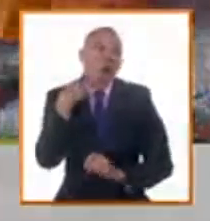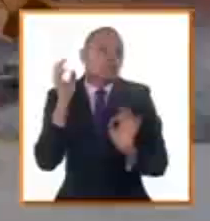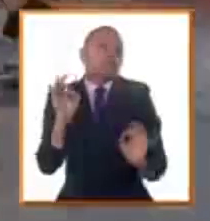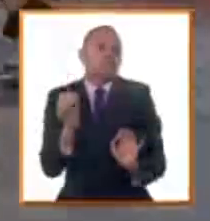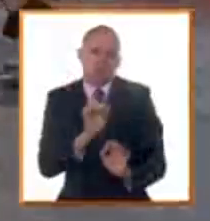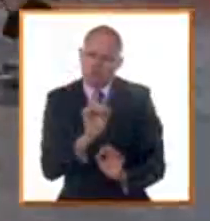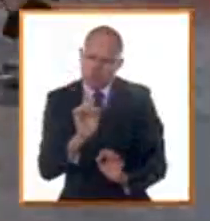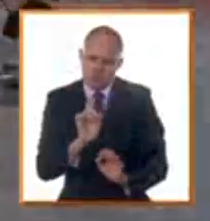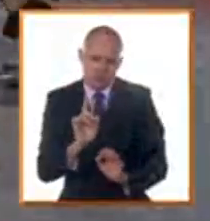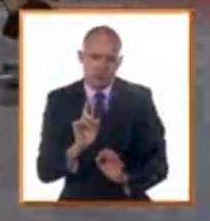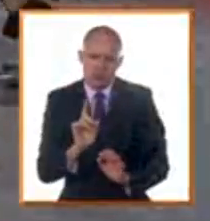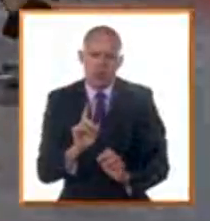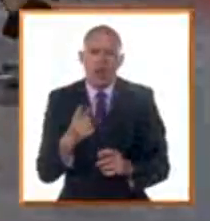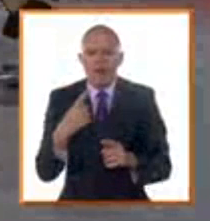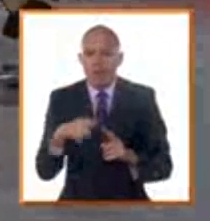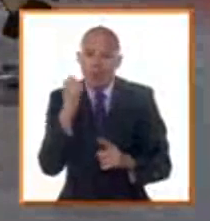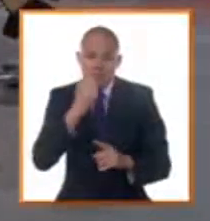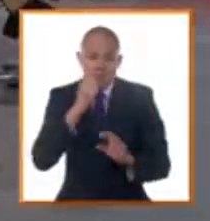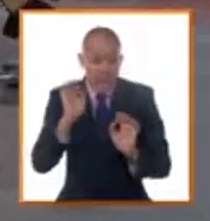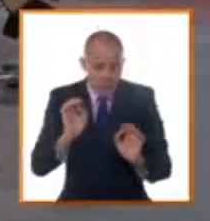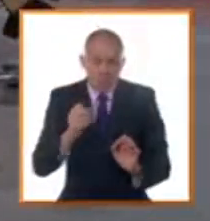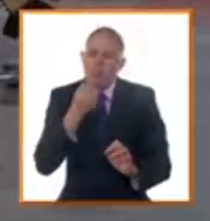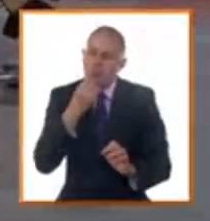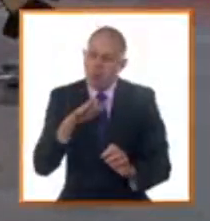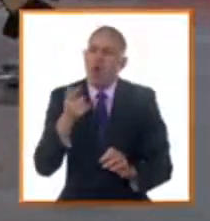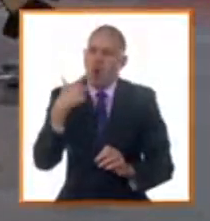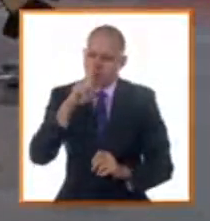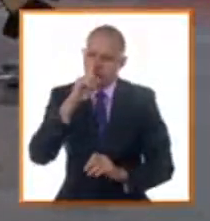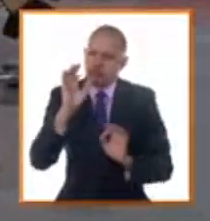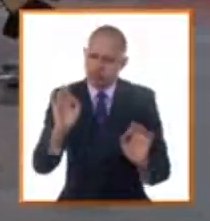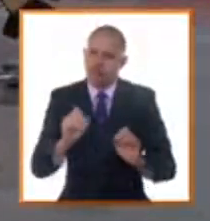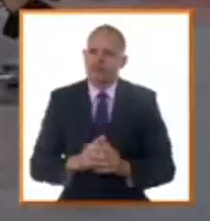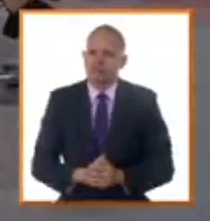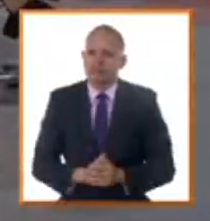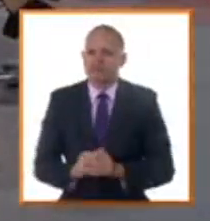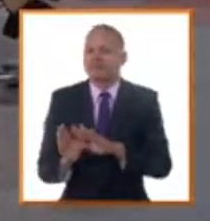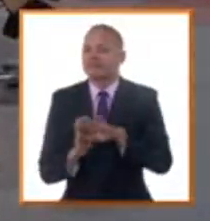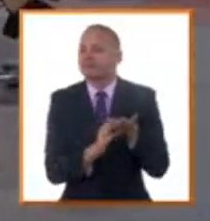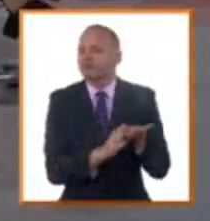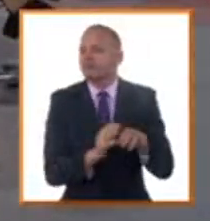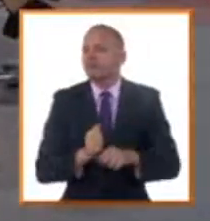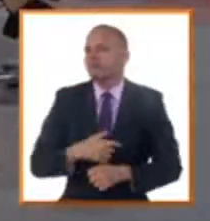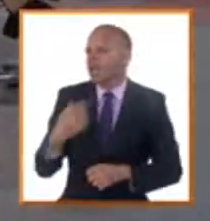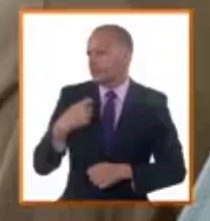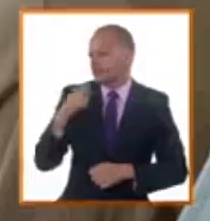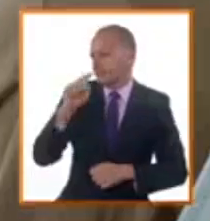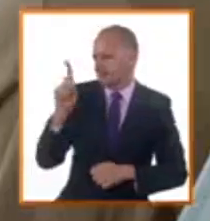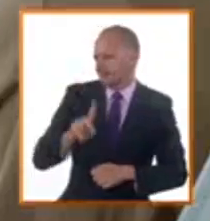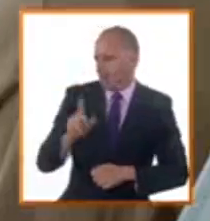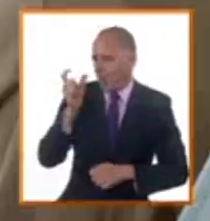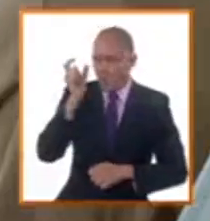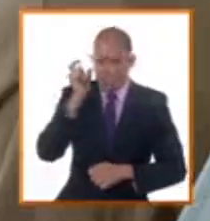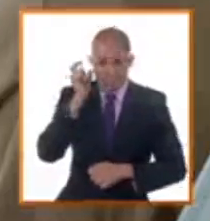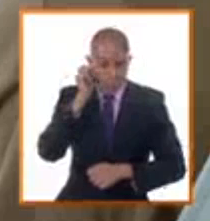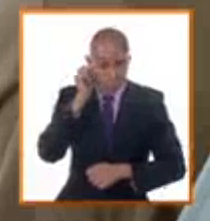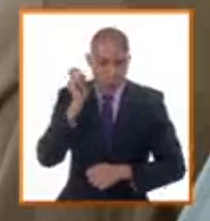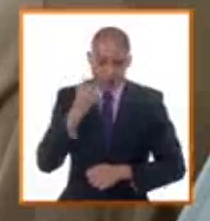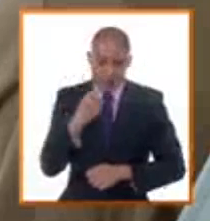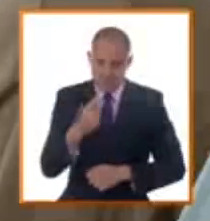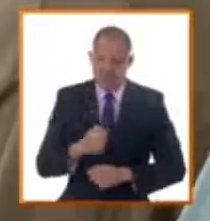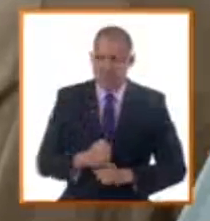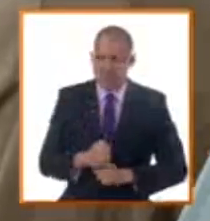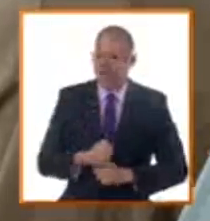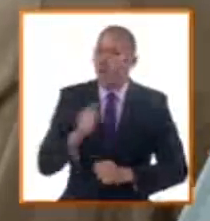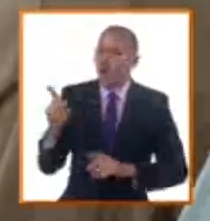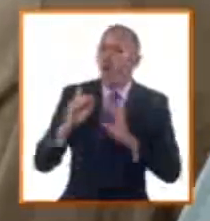de los meses de junio, sobre todo de las dos primeras decenas. Ustedes emiten las alertas tempranas. ¿Cuándo hay que estar alerta? Que